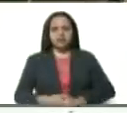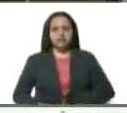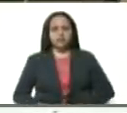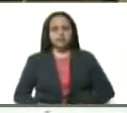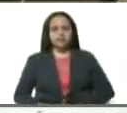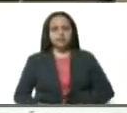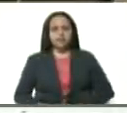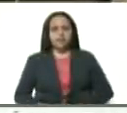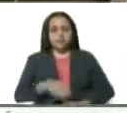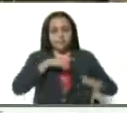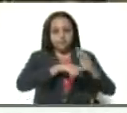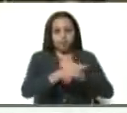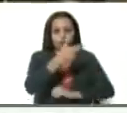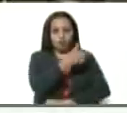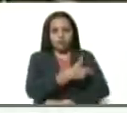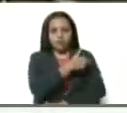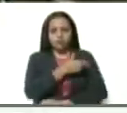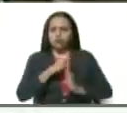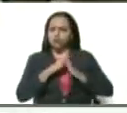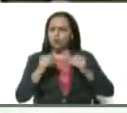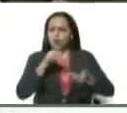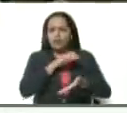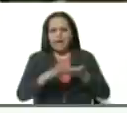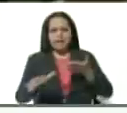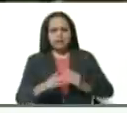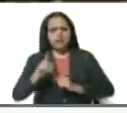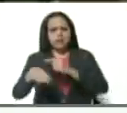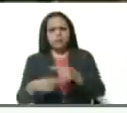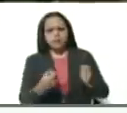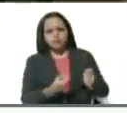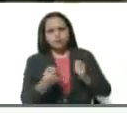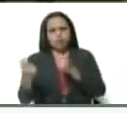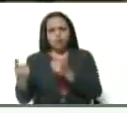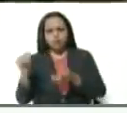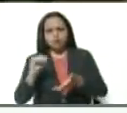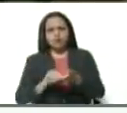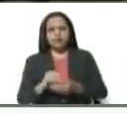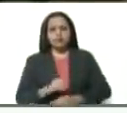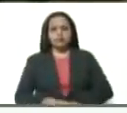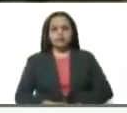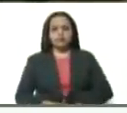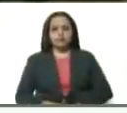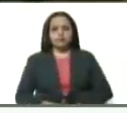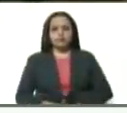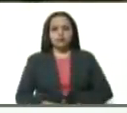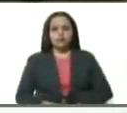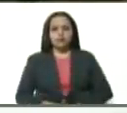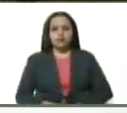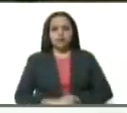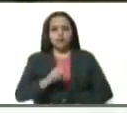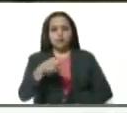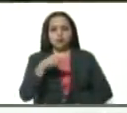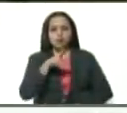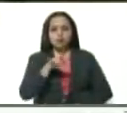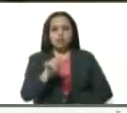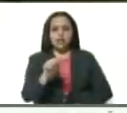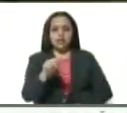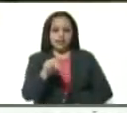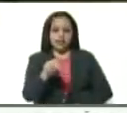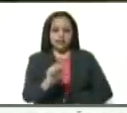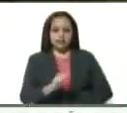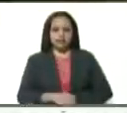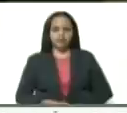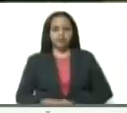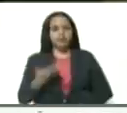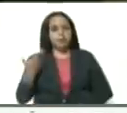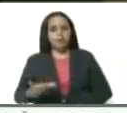hospitalización y posoperatorio gratuito, y luego se regresaron a Guyana, la República Cooperativa de Guyana.